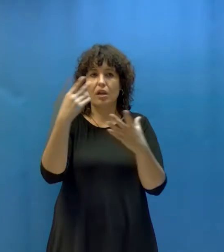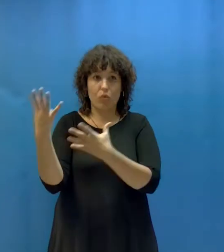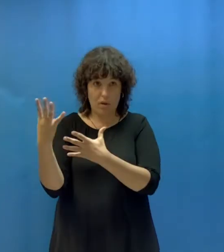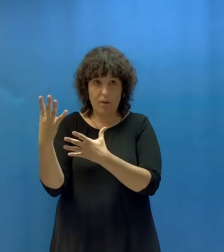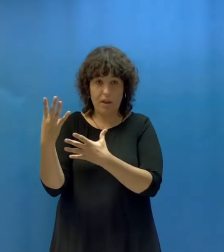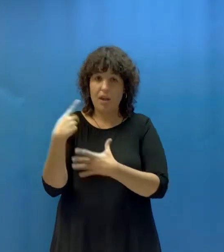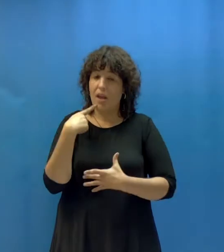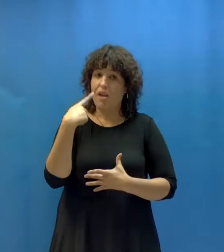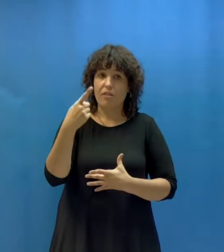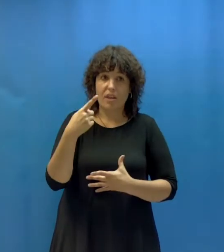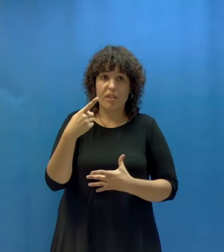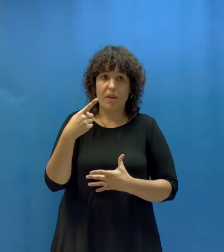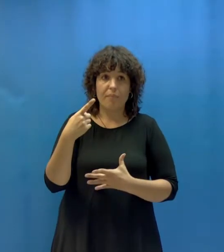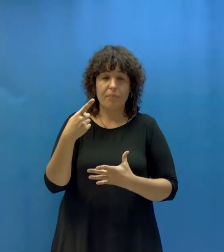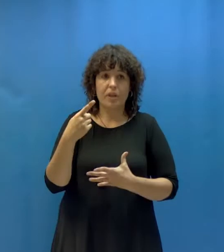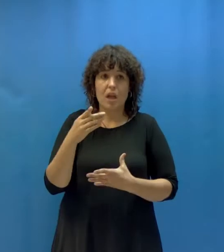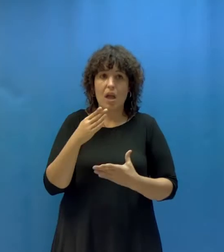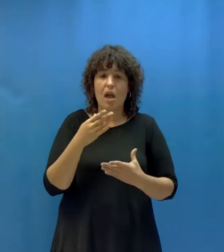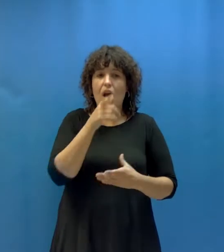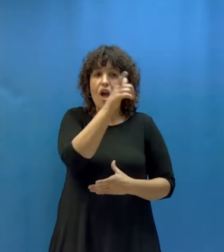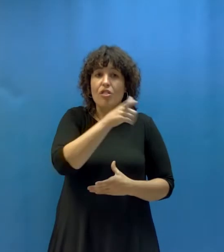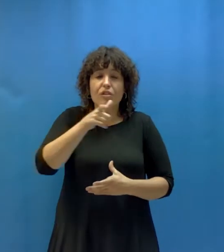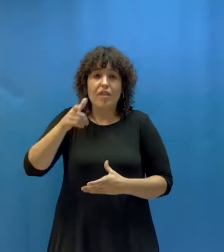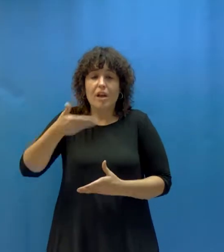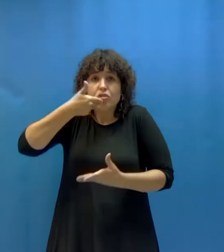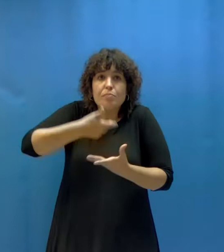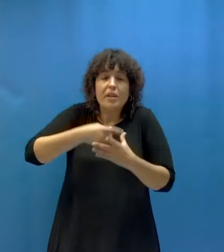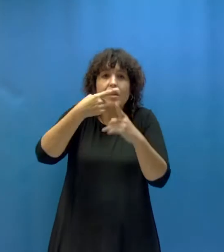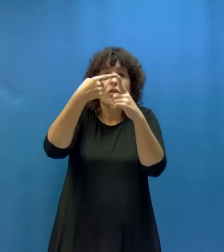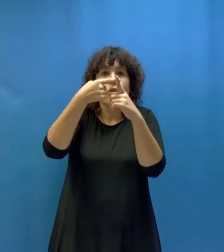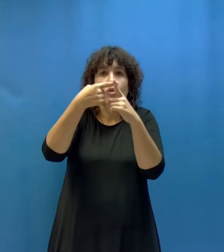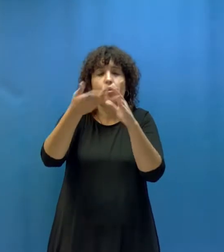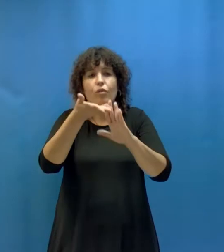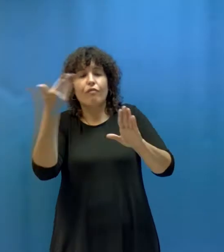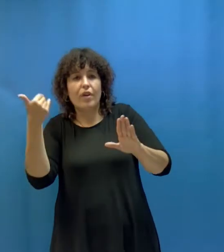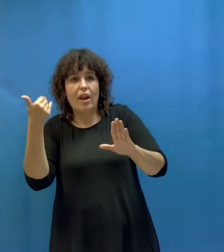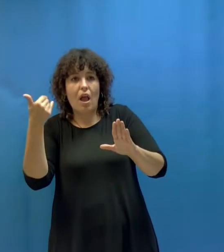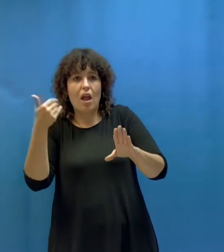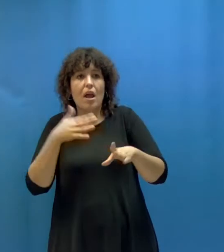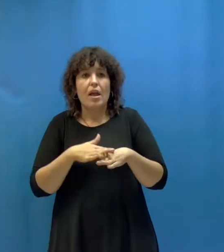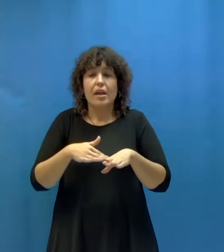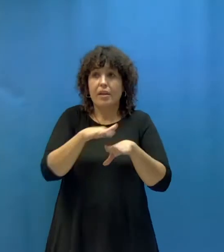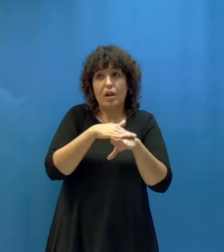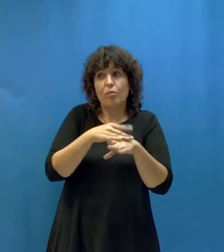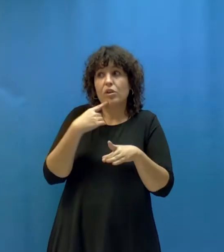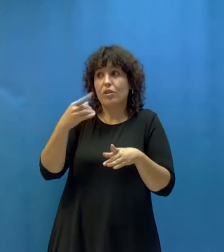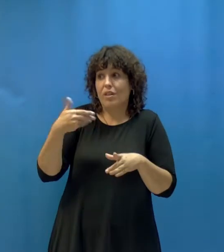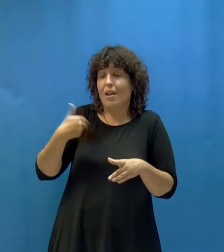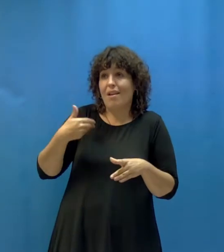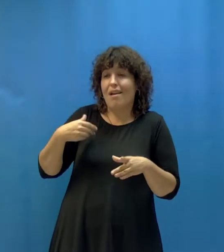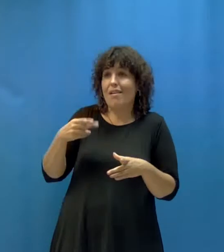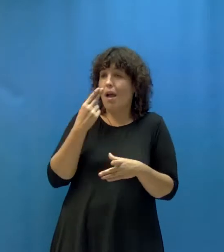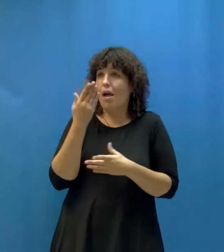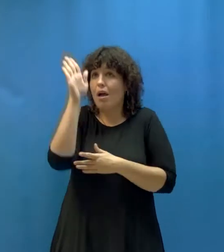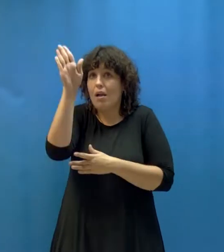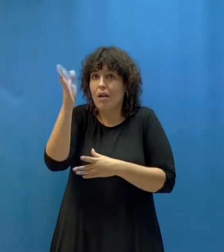de que no existe ninguna solicitud ciudadana que abogue por la retirada de la cruz, de que el propio informe autonómico afirma que ya fueron eliminados los elementos de exaltación del mismo